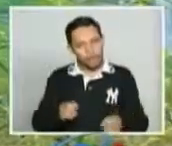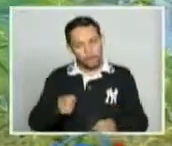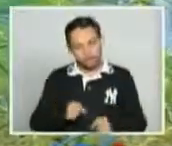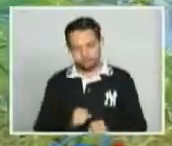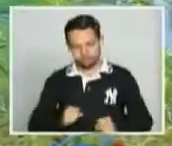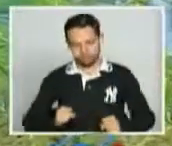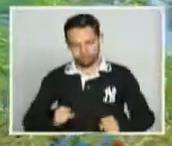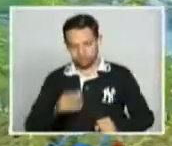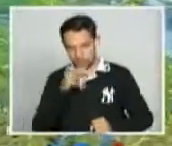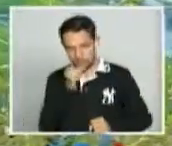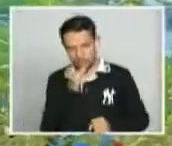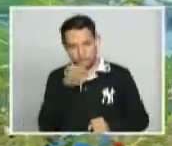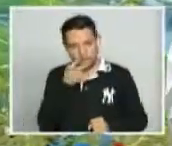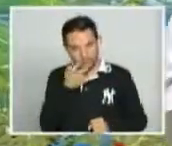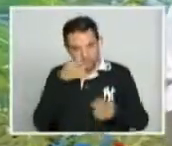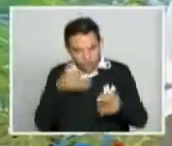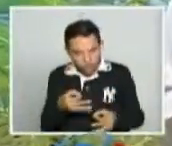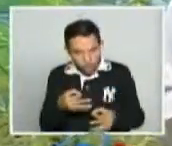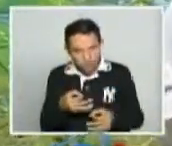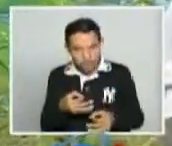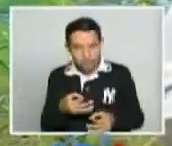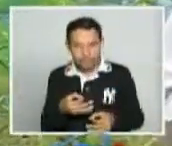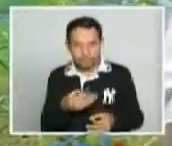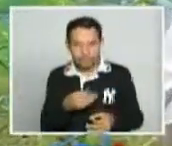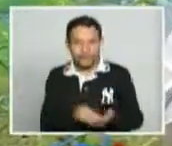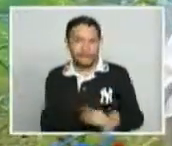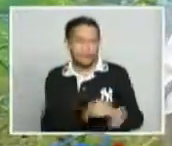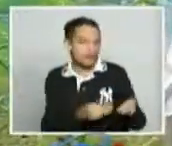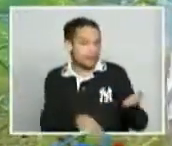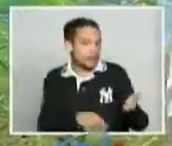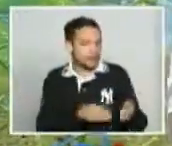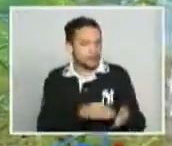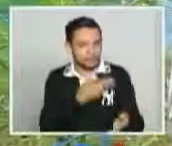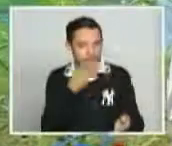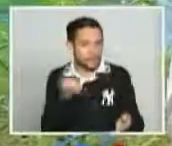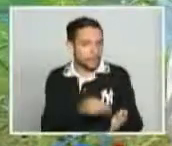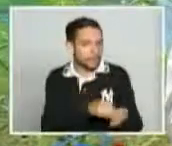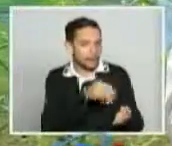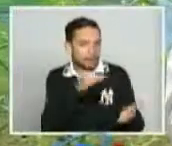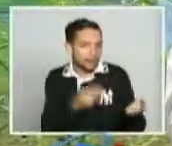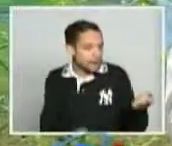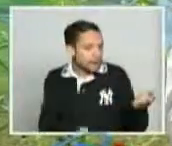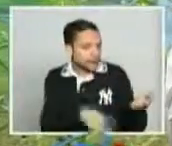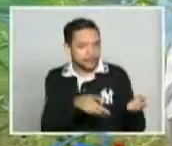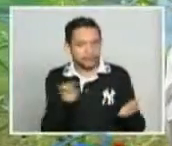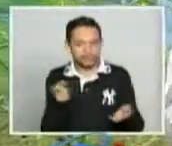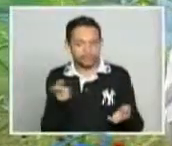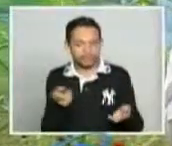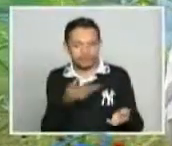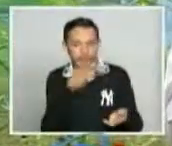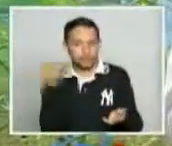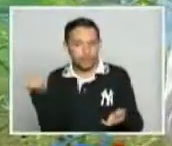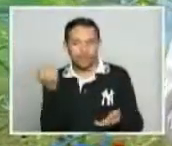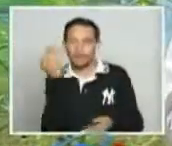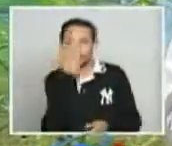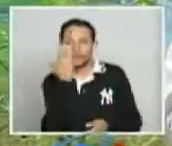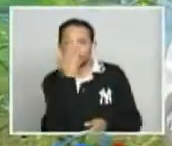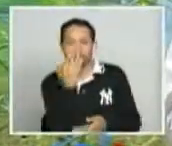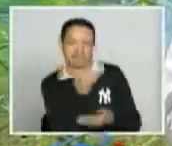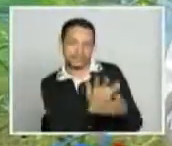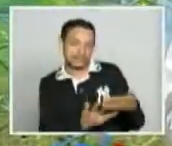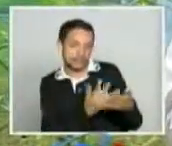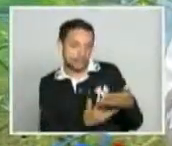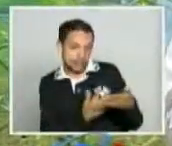hinche. La pregunta es, ¿no le sale más caro a una EPS gastarse todos esos medicamentos que mandar a hacer un examen de